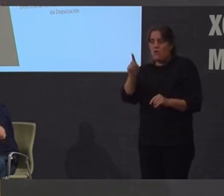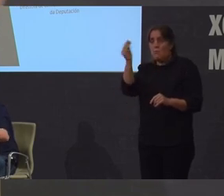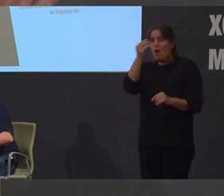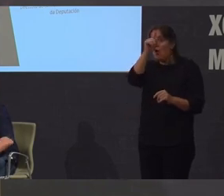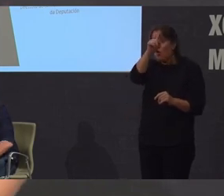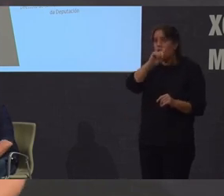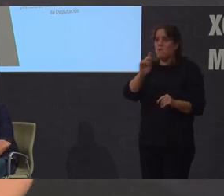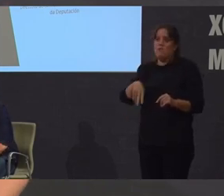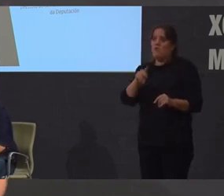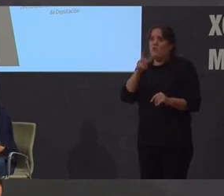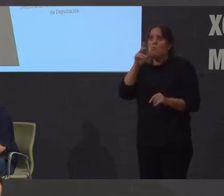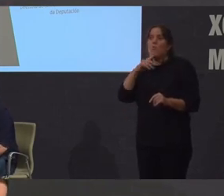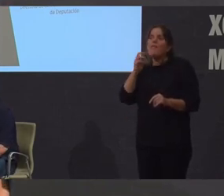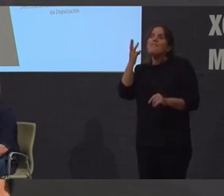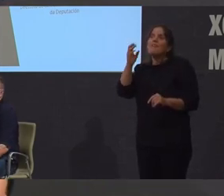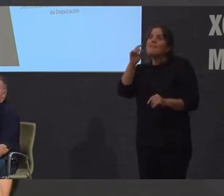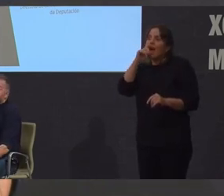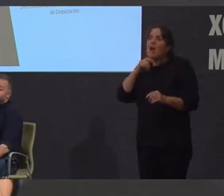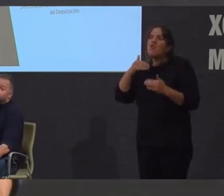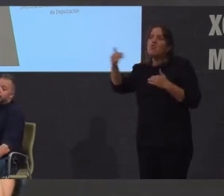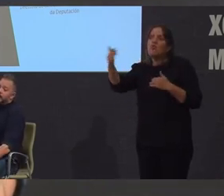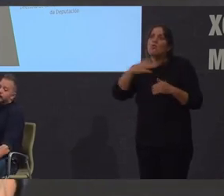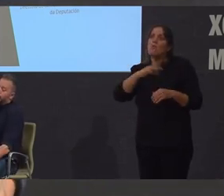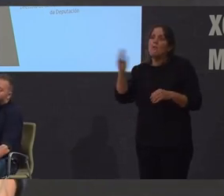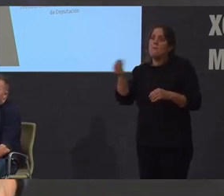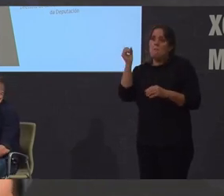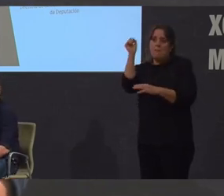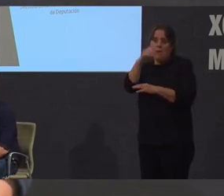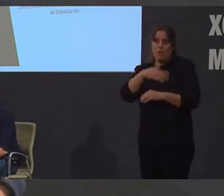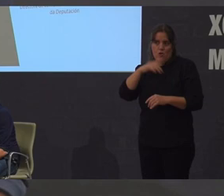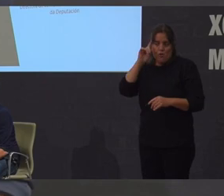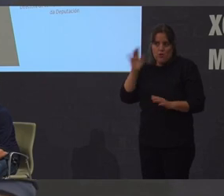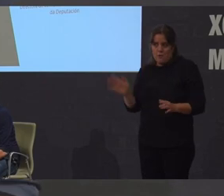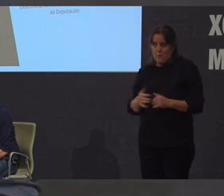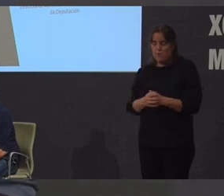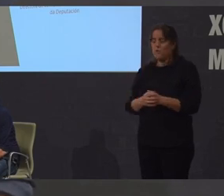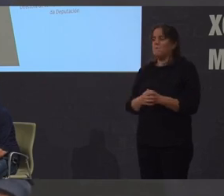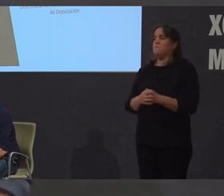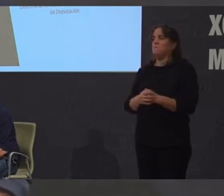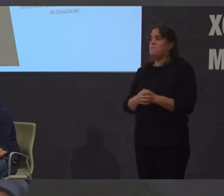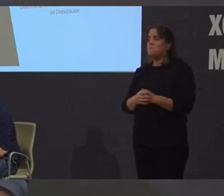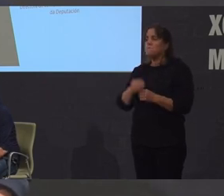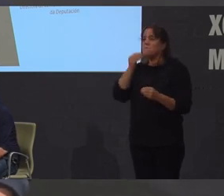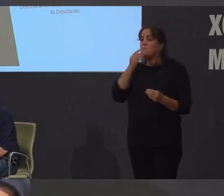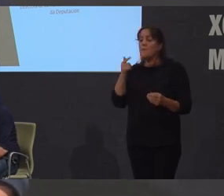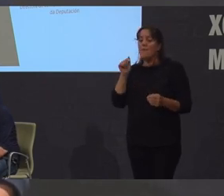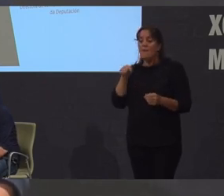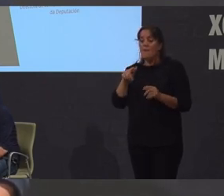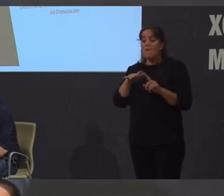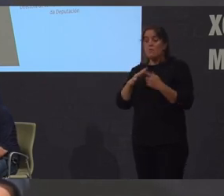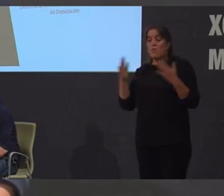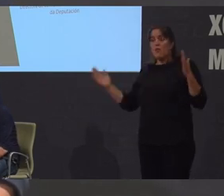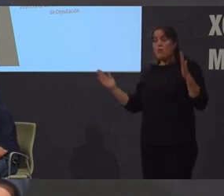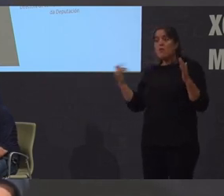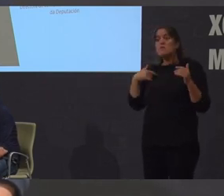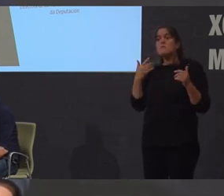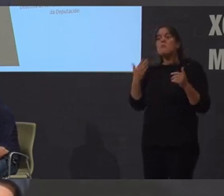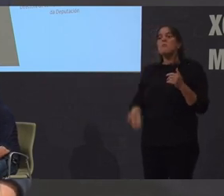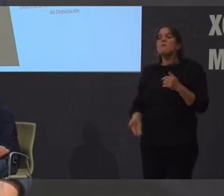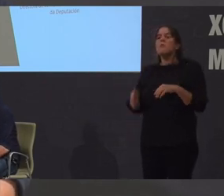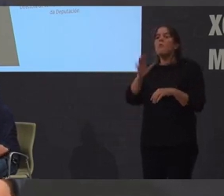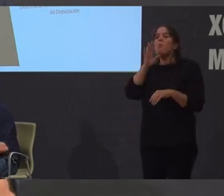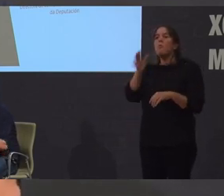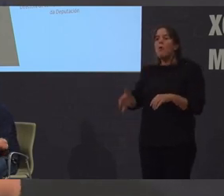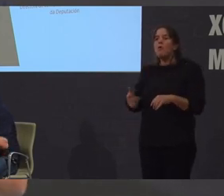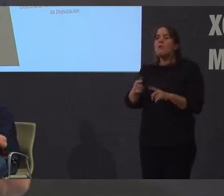a lo mejor dentro de 30 años estamos mejor que ellos, que es la distancia temporal que nos sacan. Esto es importante porque a la hora de